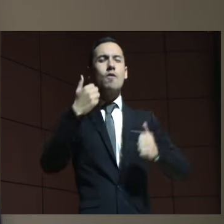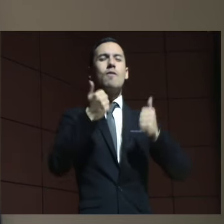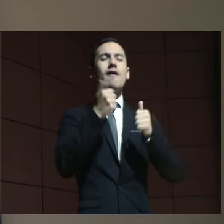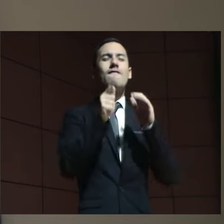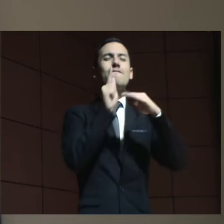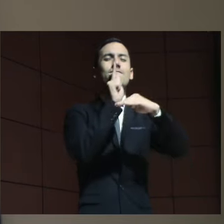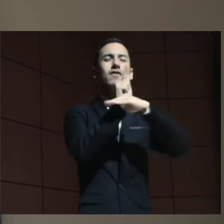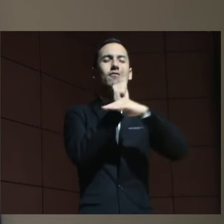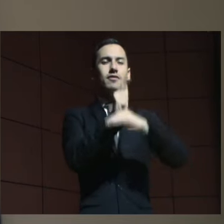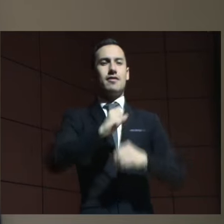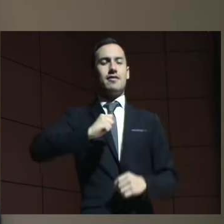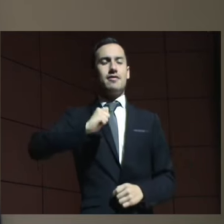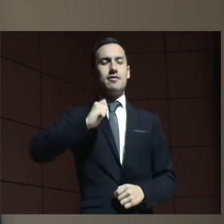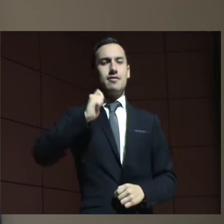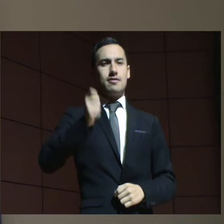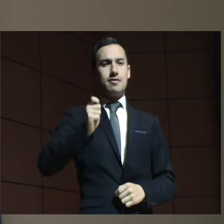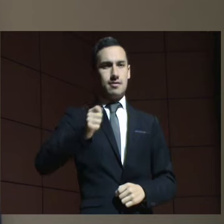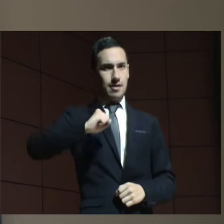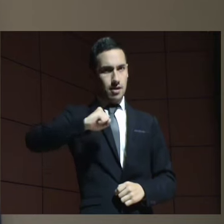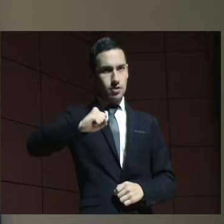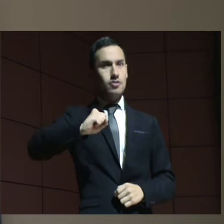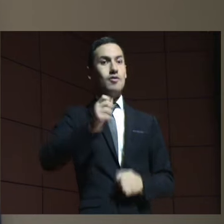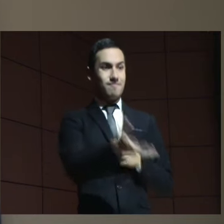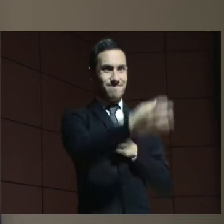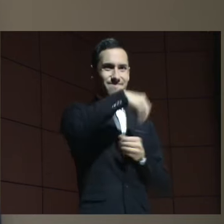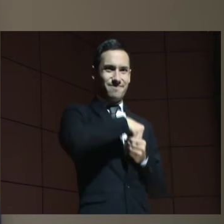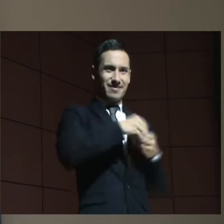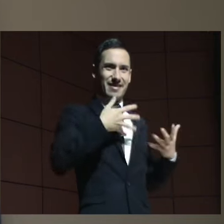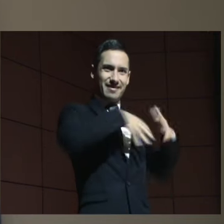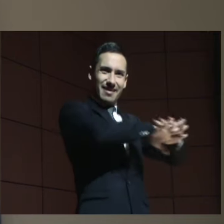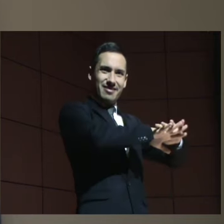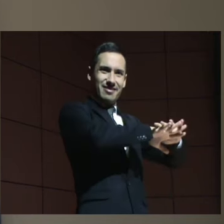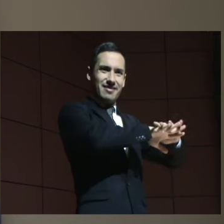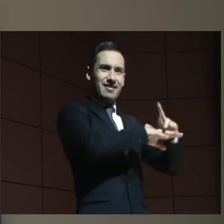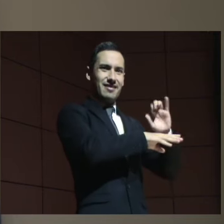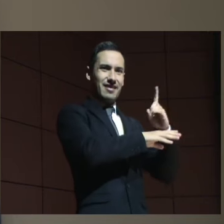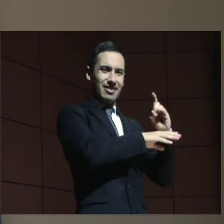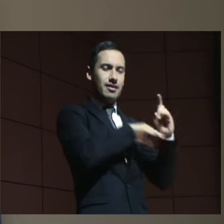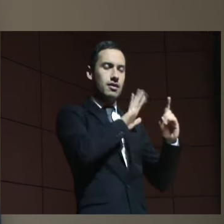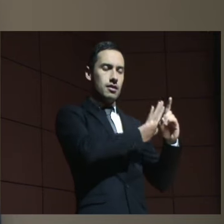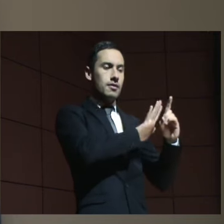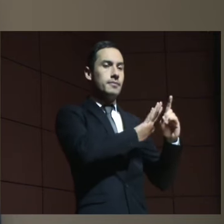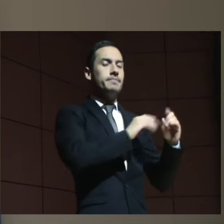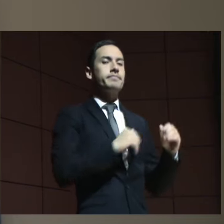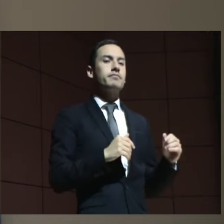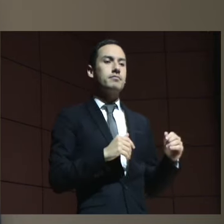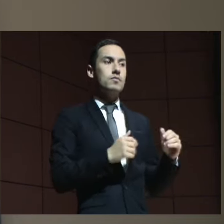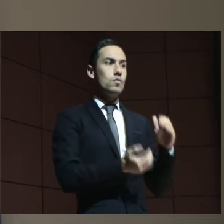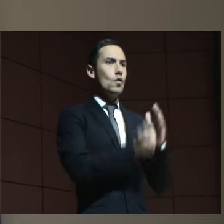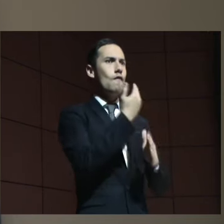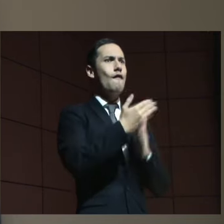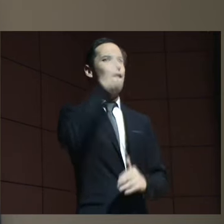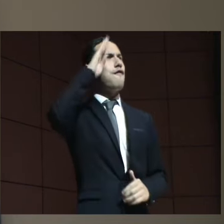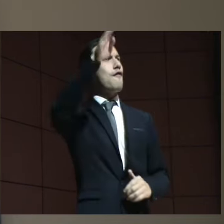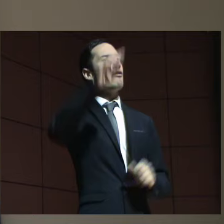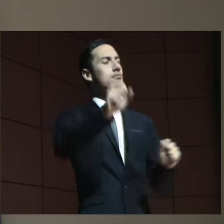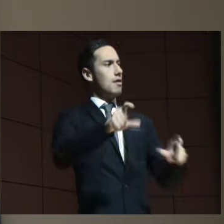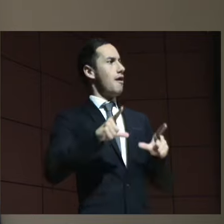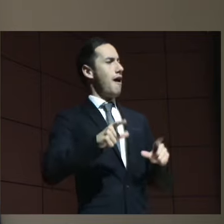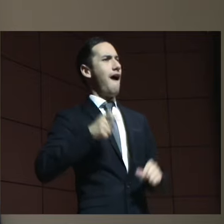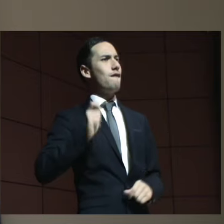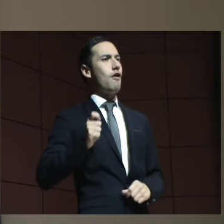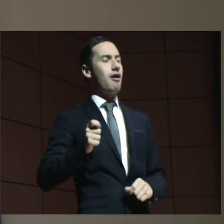académico, técnico, que son las facultades de derecho que hoy conforman Rundis. Con Rundis, los